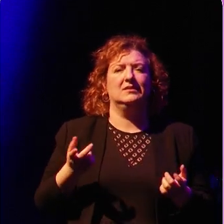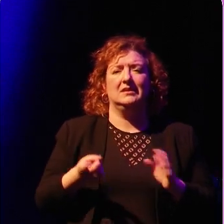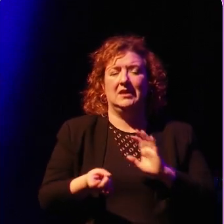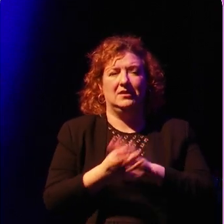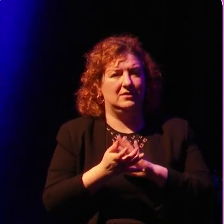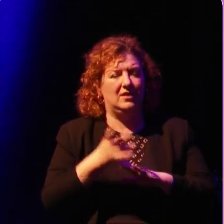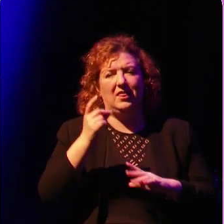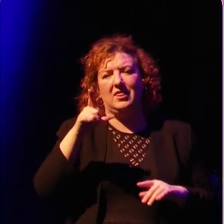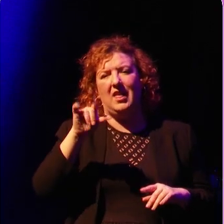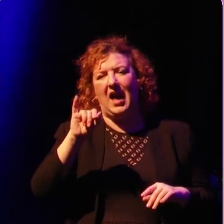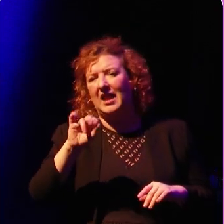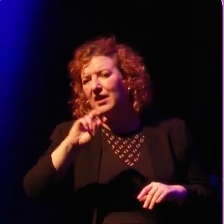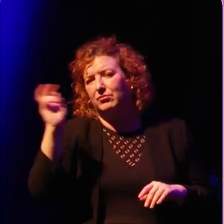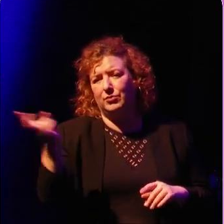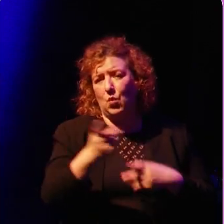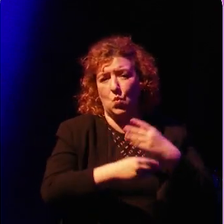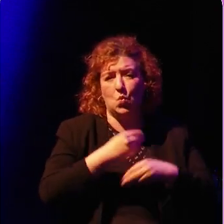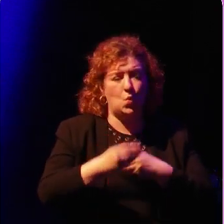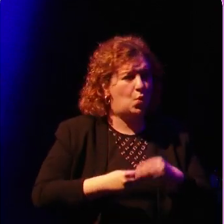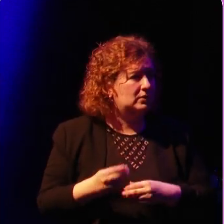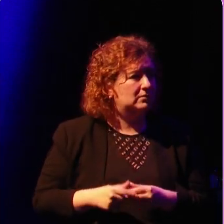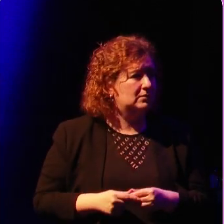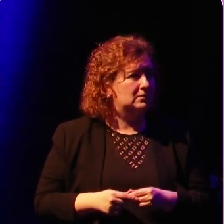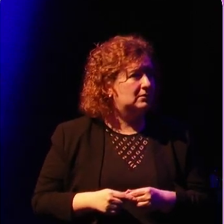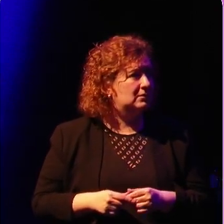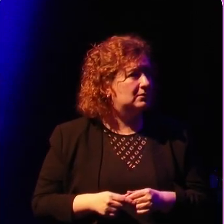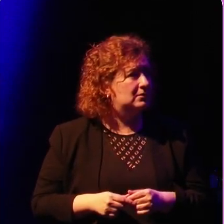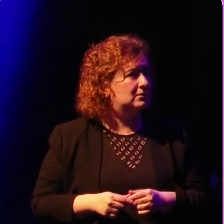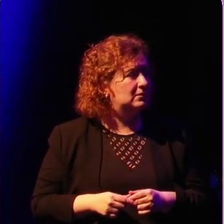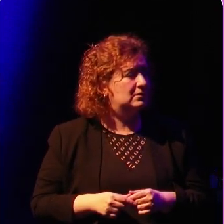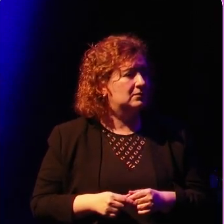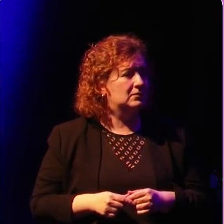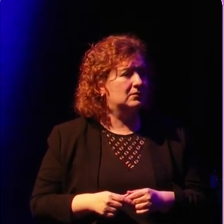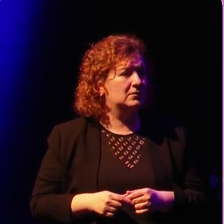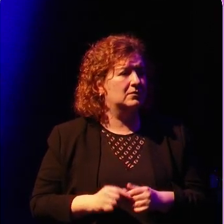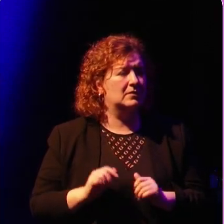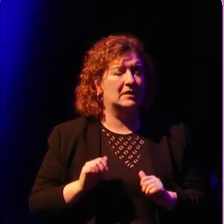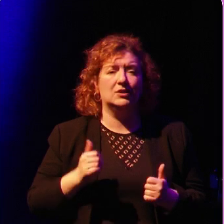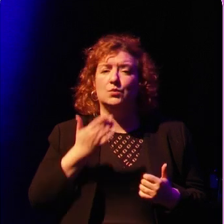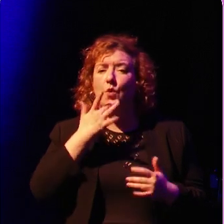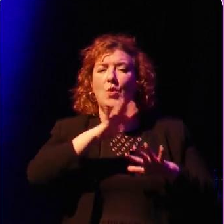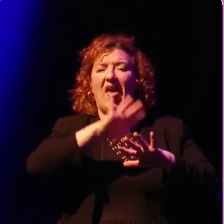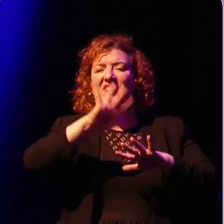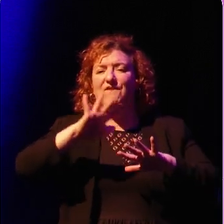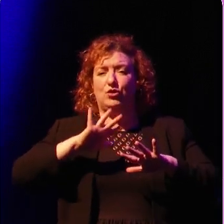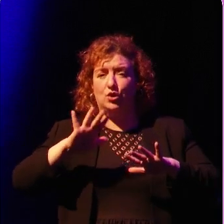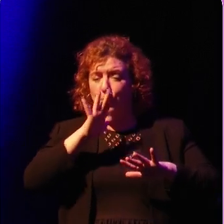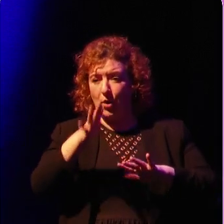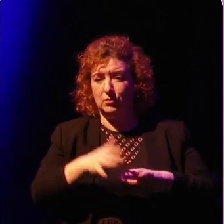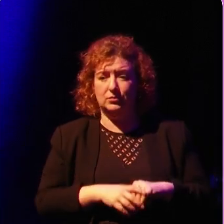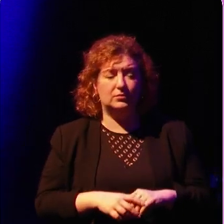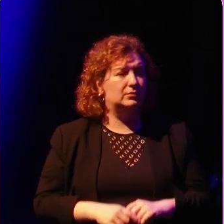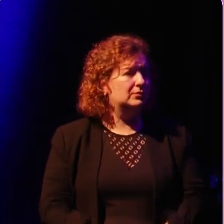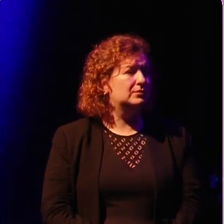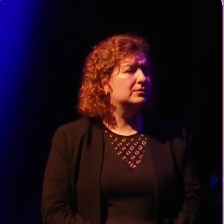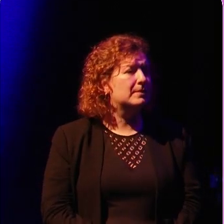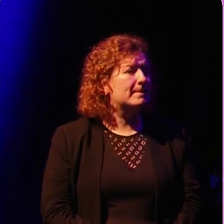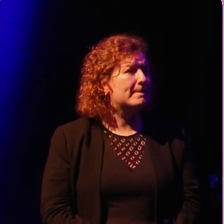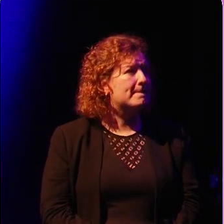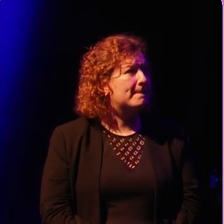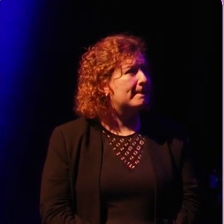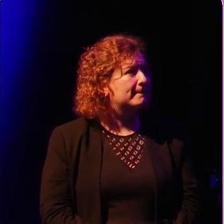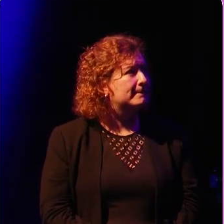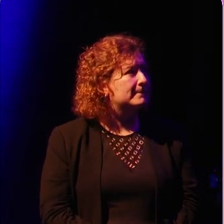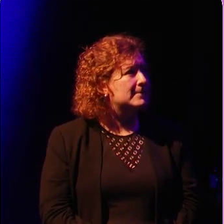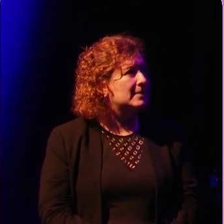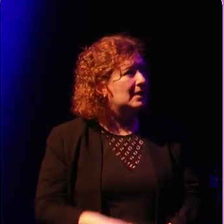o lo que utilicéis, todo se está basando en un difusión que hay por ahí. Lo mismo estáis